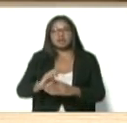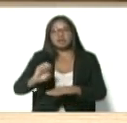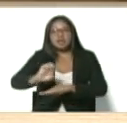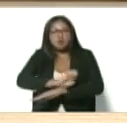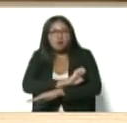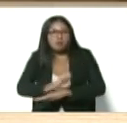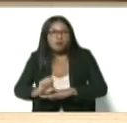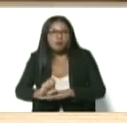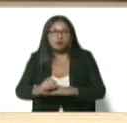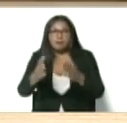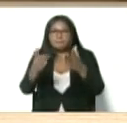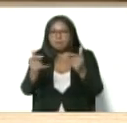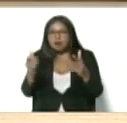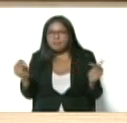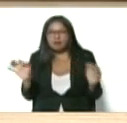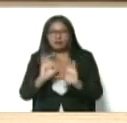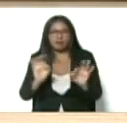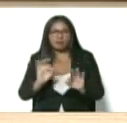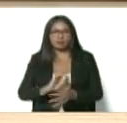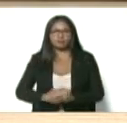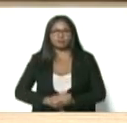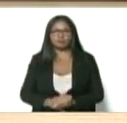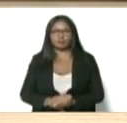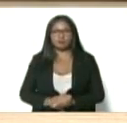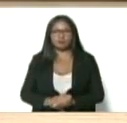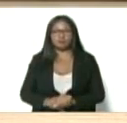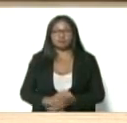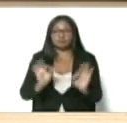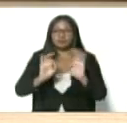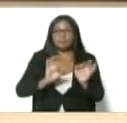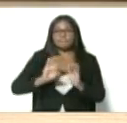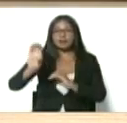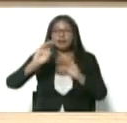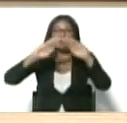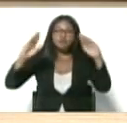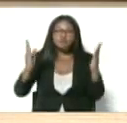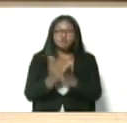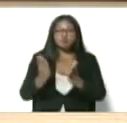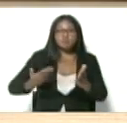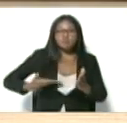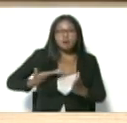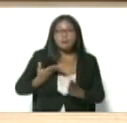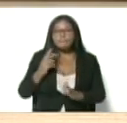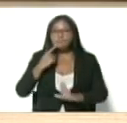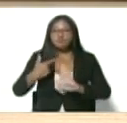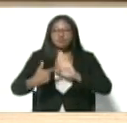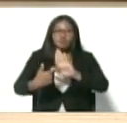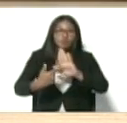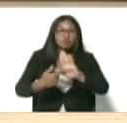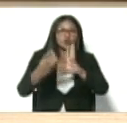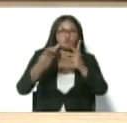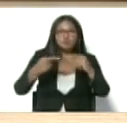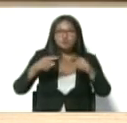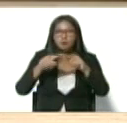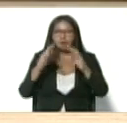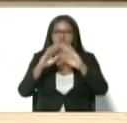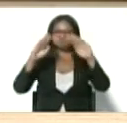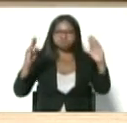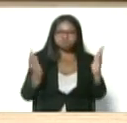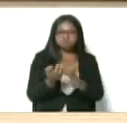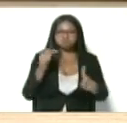ningún país en el mundo puede mostrar las cifras récord mundial de